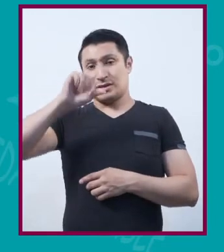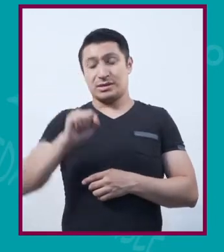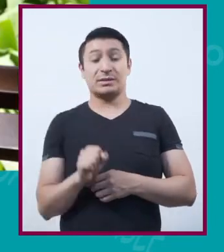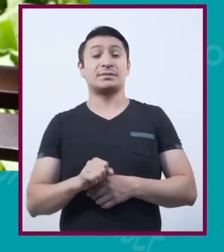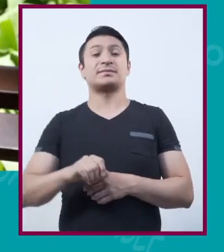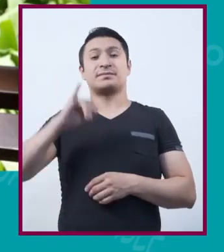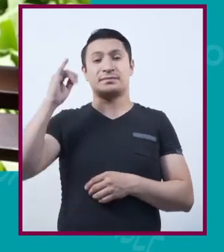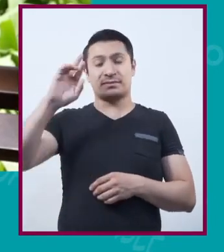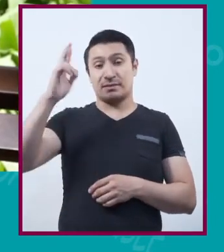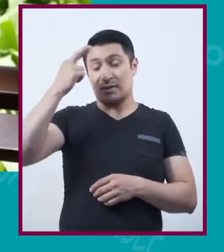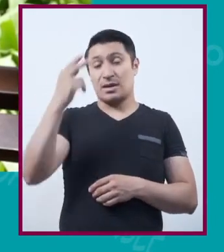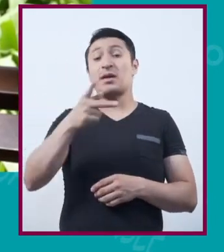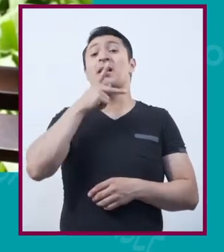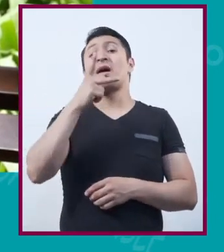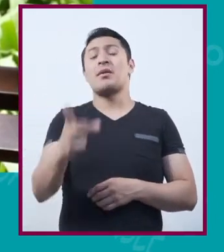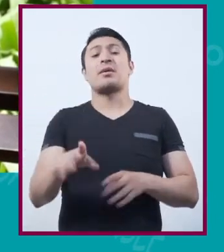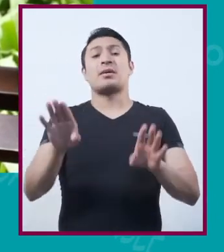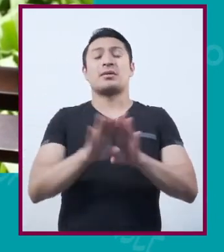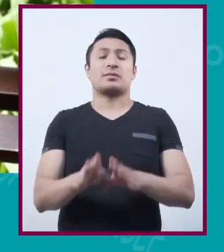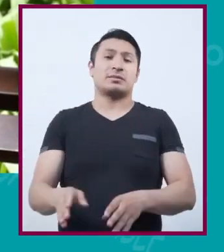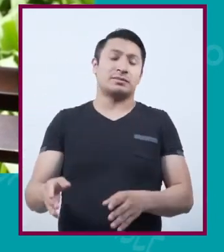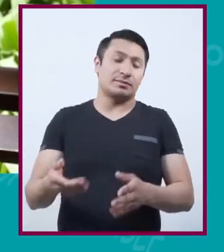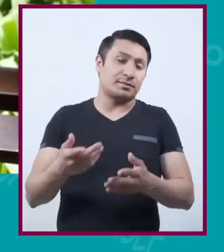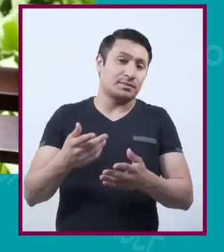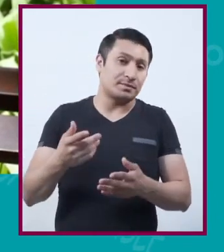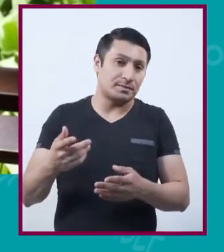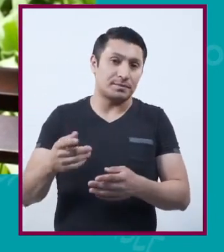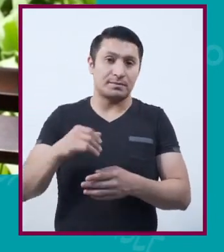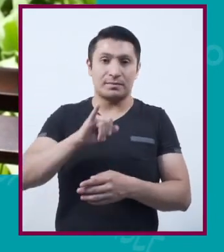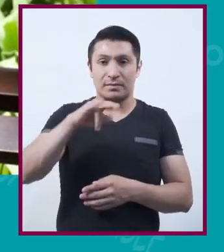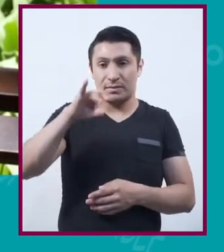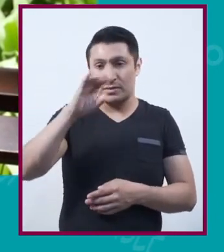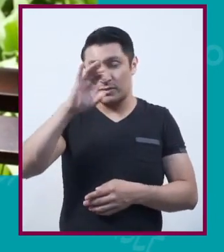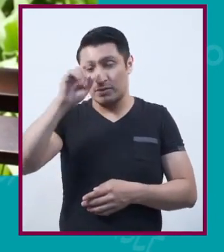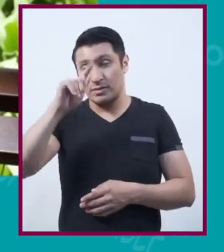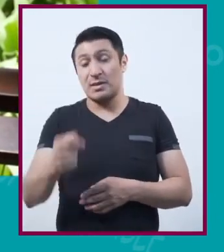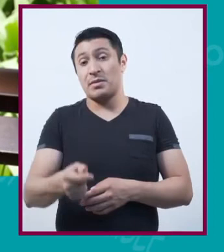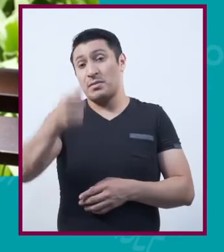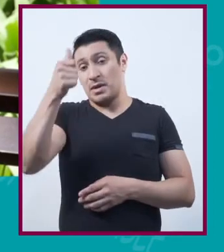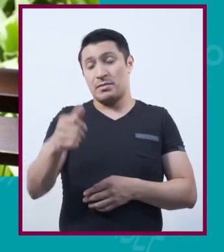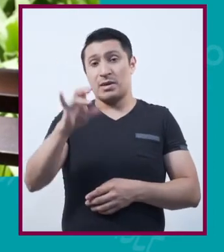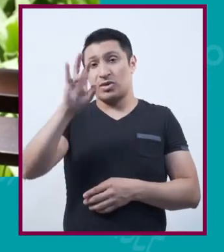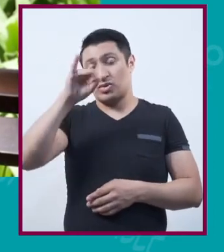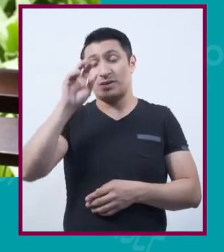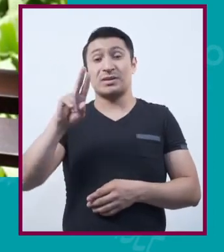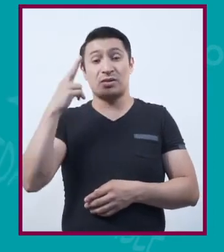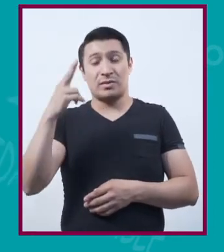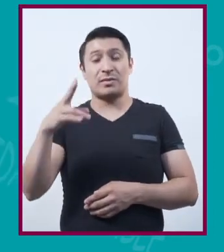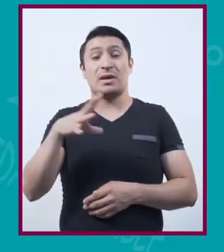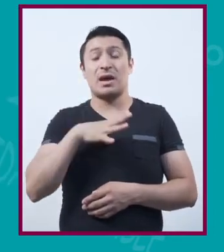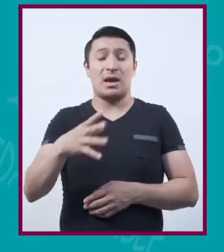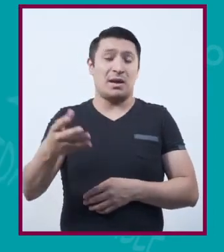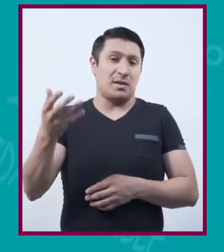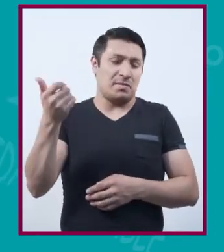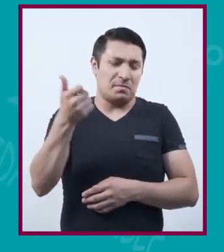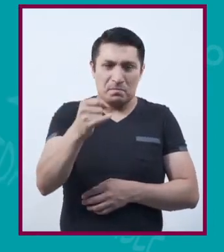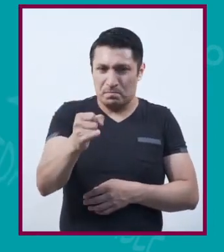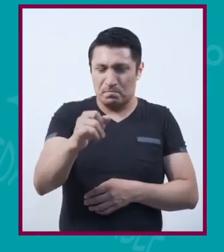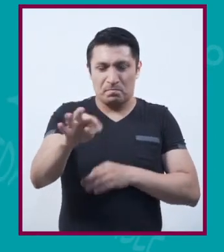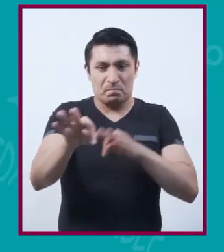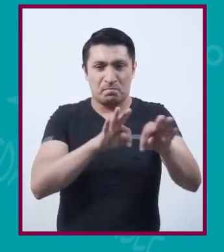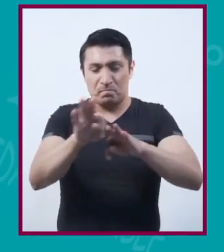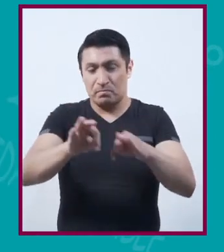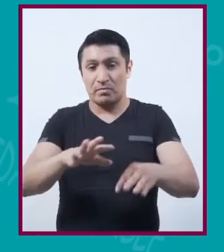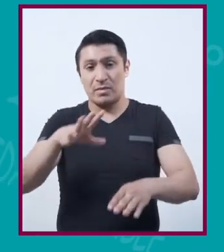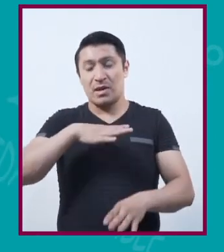cronistas. Retomando las palabras de Inocente Peñalosa García, el primer cronista universitario, quienes se dedican a